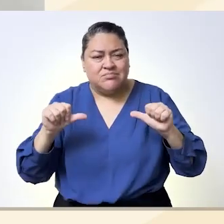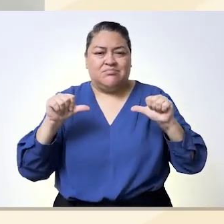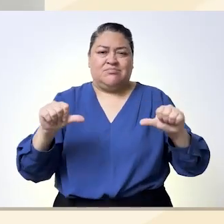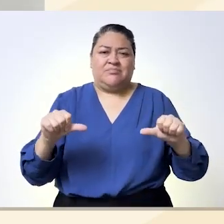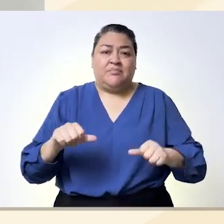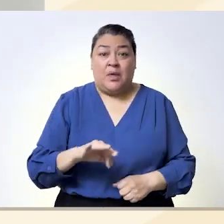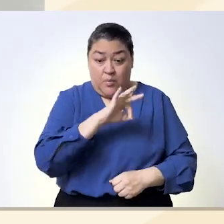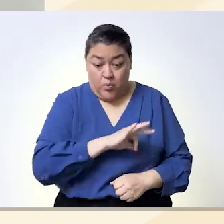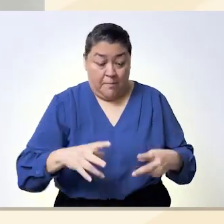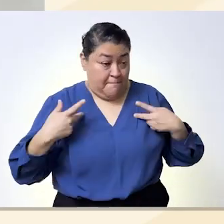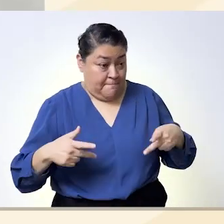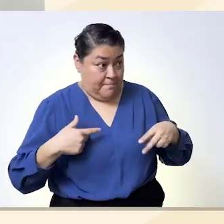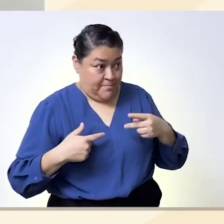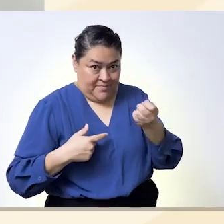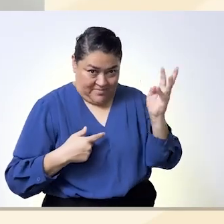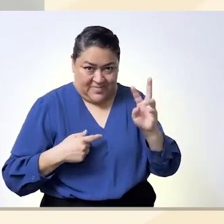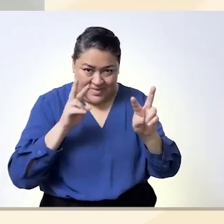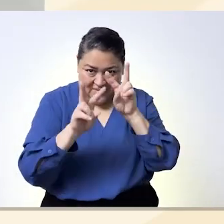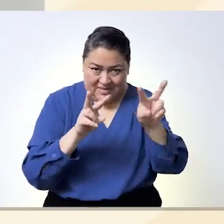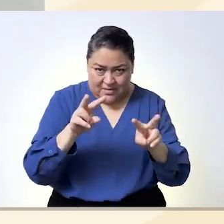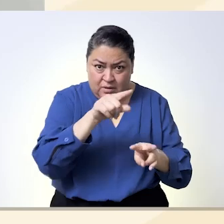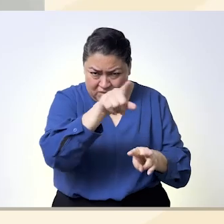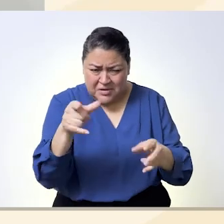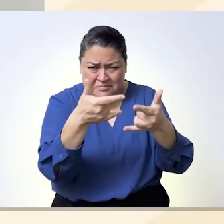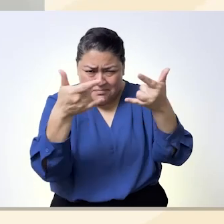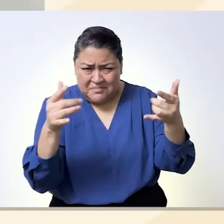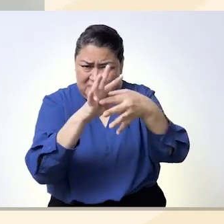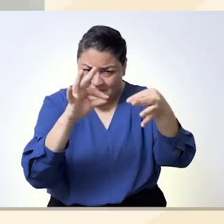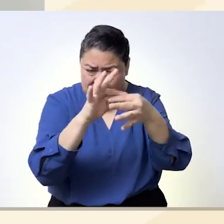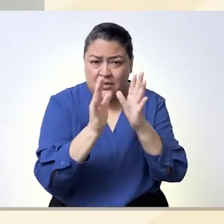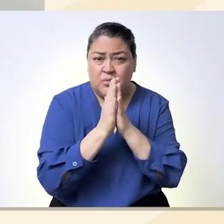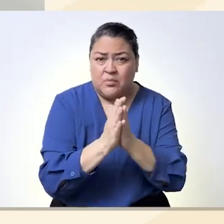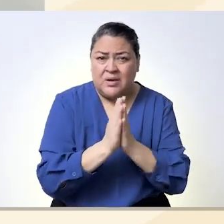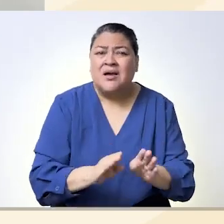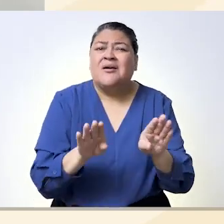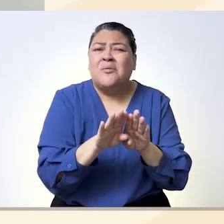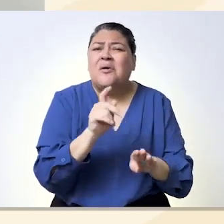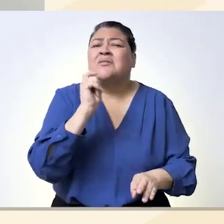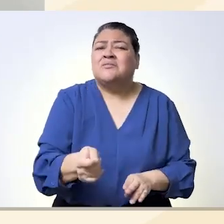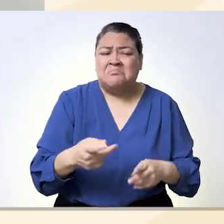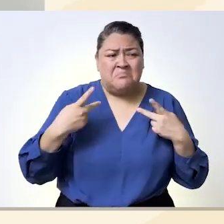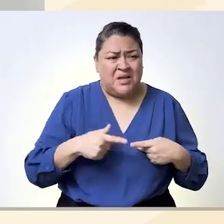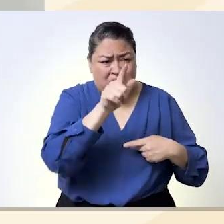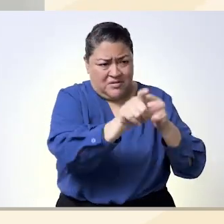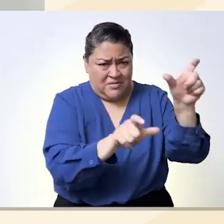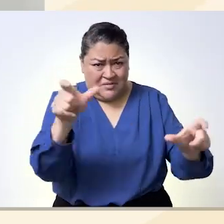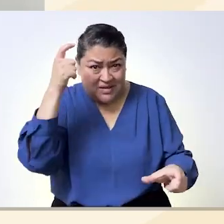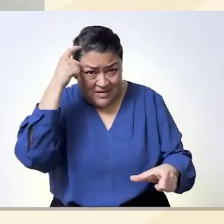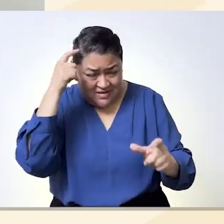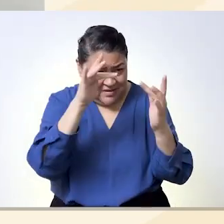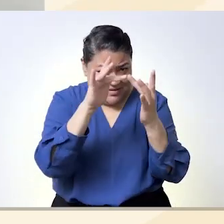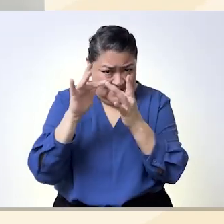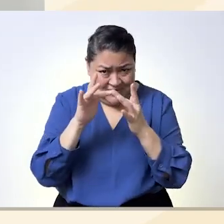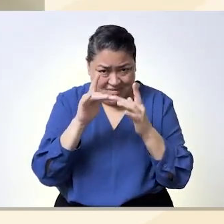podrían contarles a nuestros espectadores, ¿cómo consideran ustedes que son las